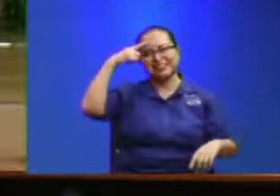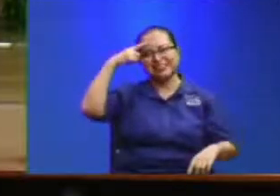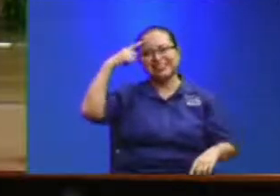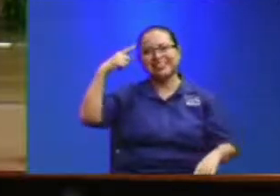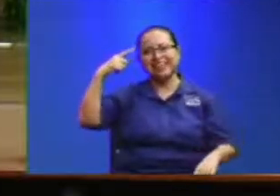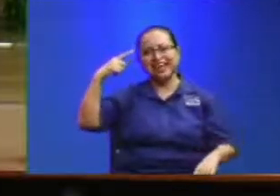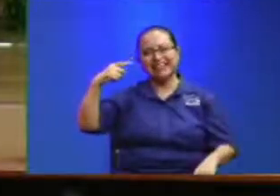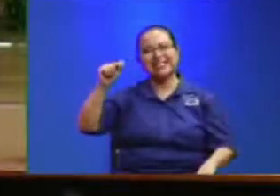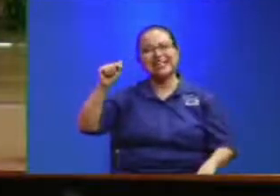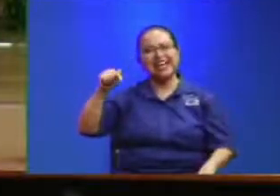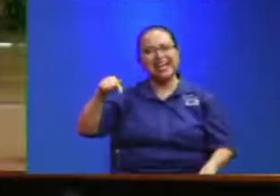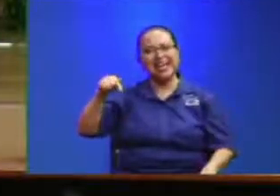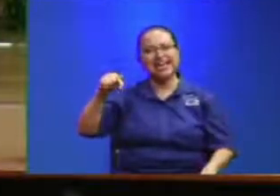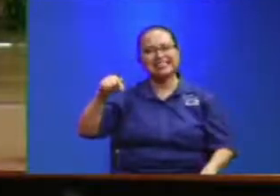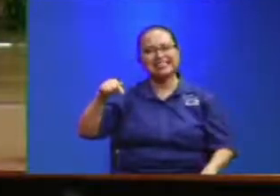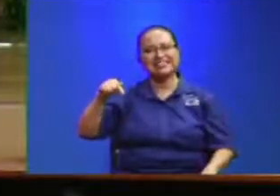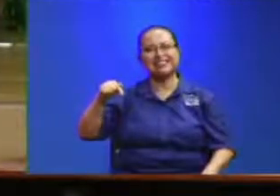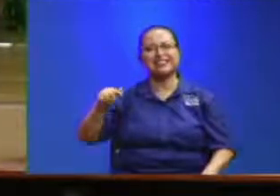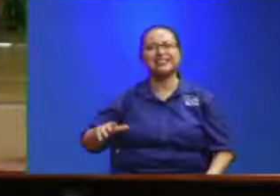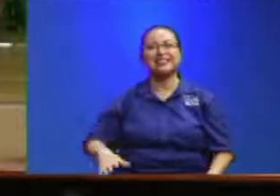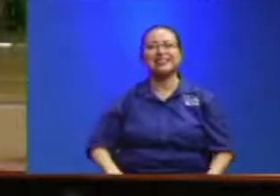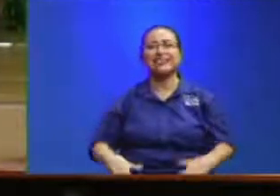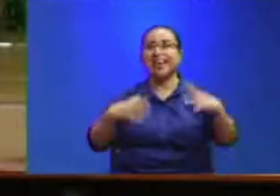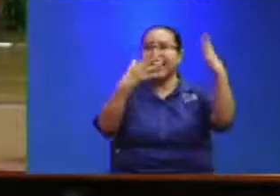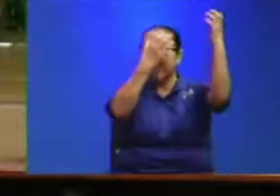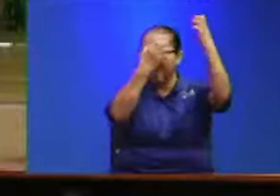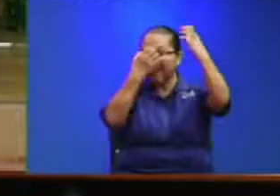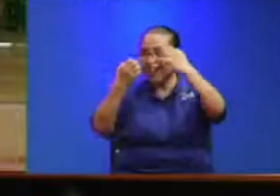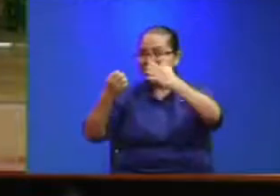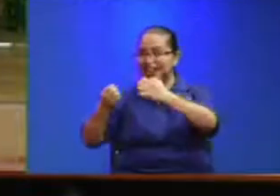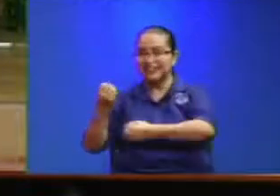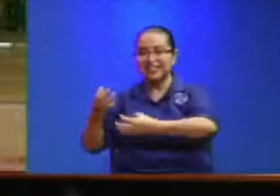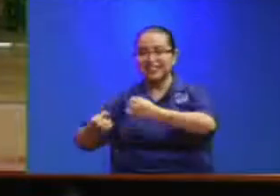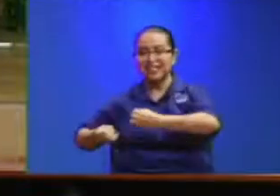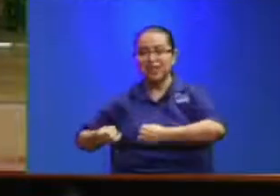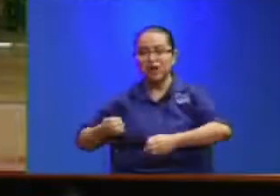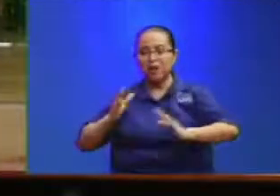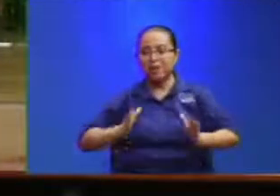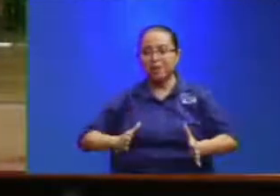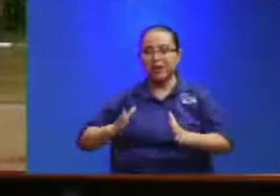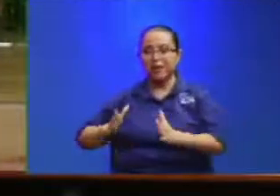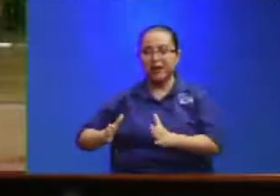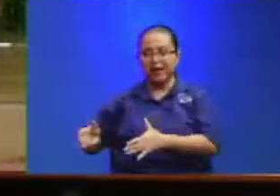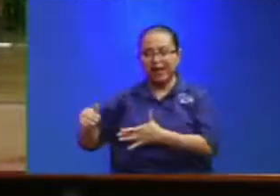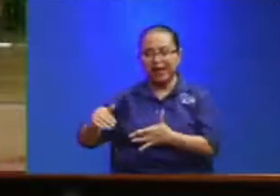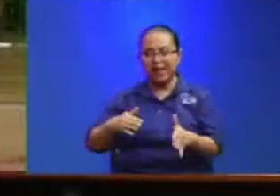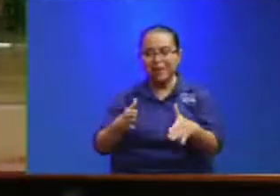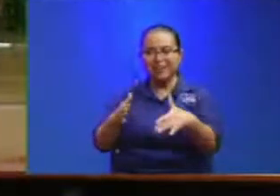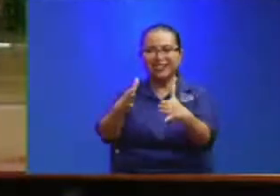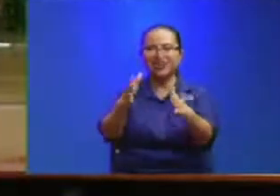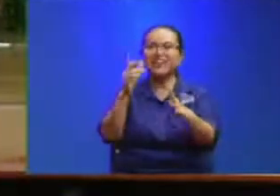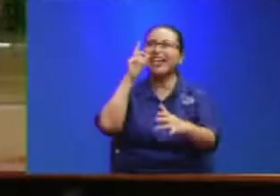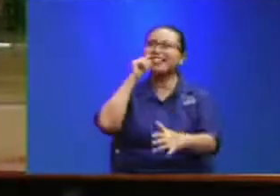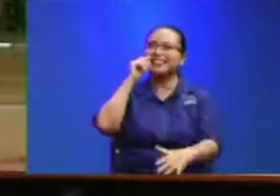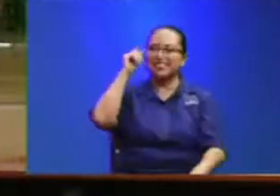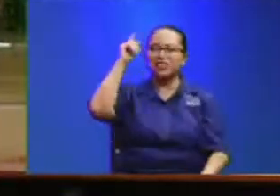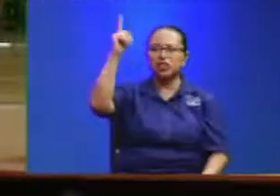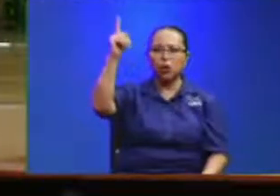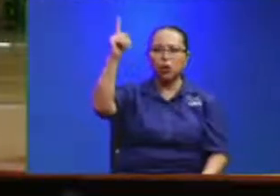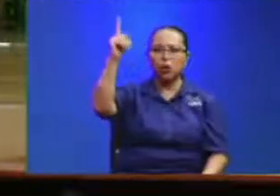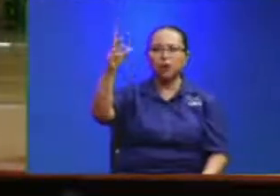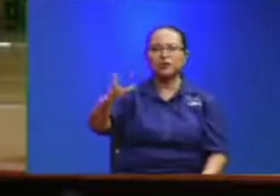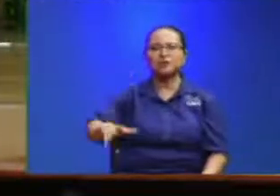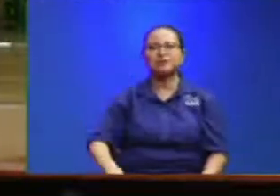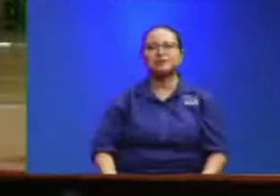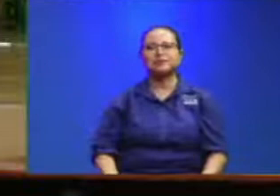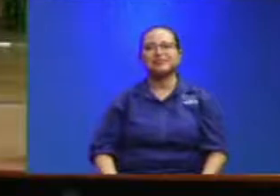honestos del día prepara camino enseño pero aquí él dice que no dice así pero